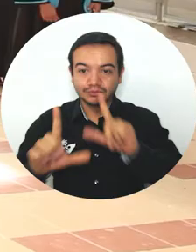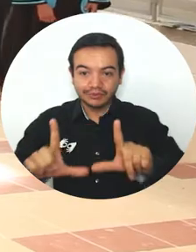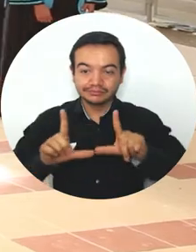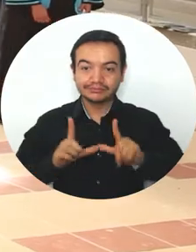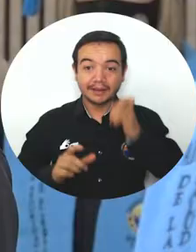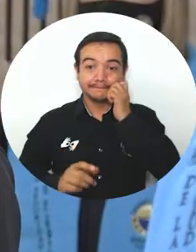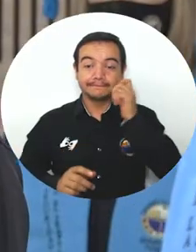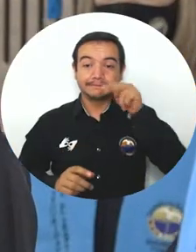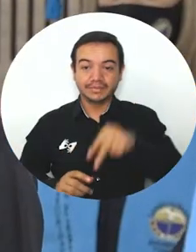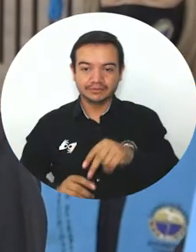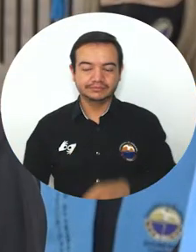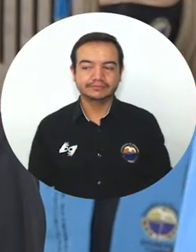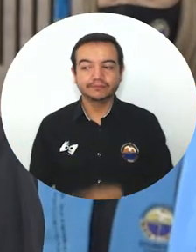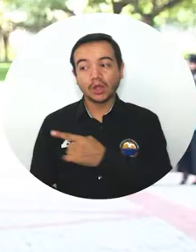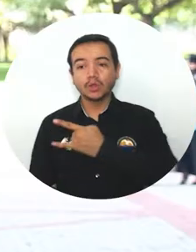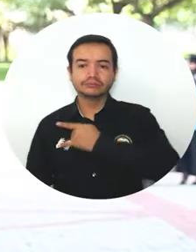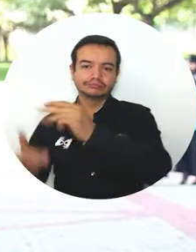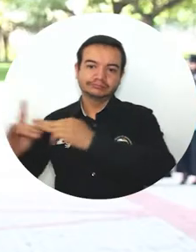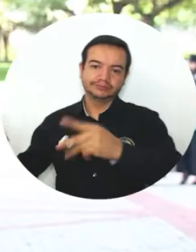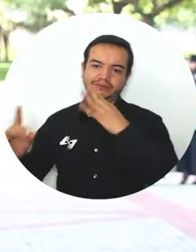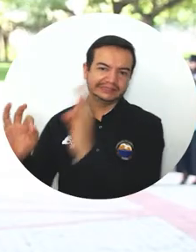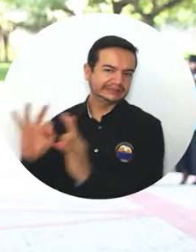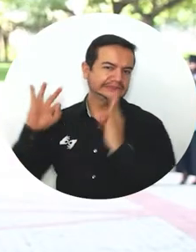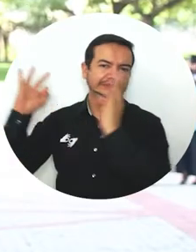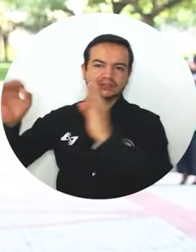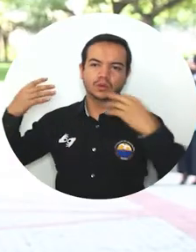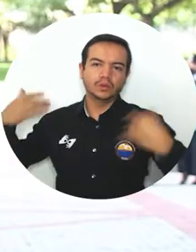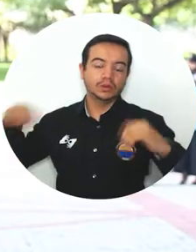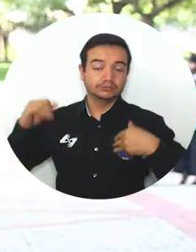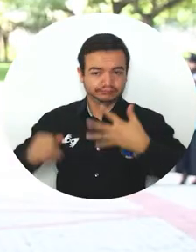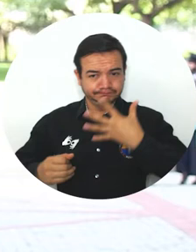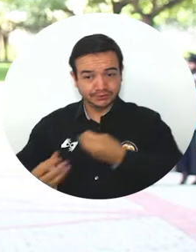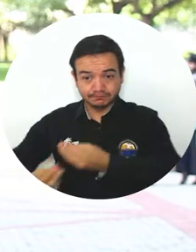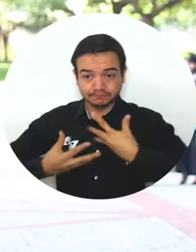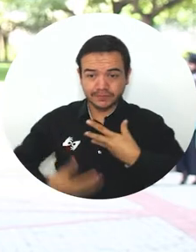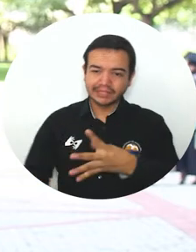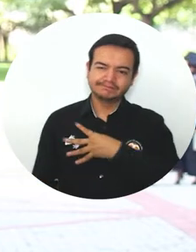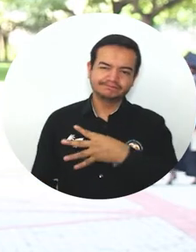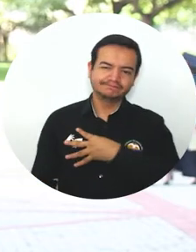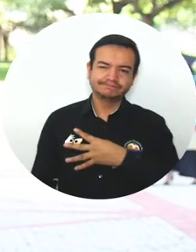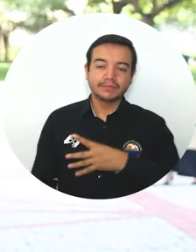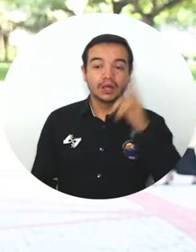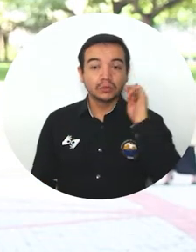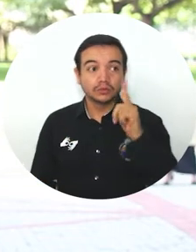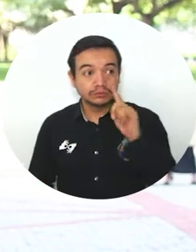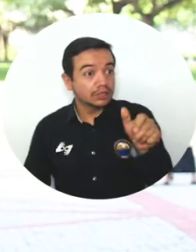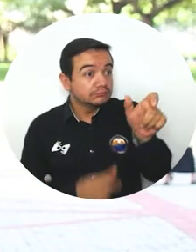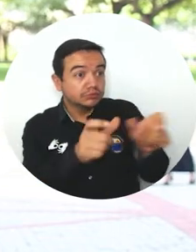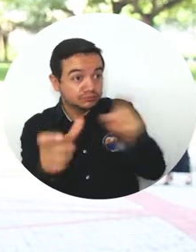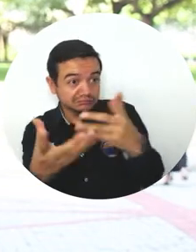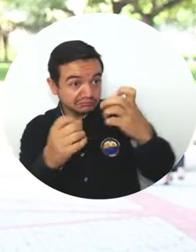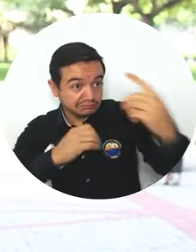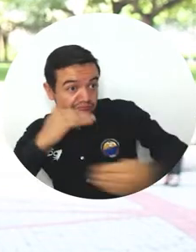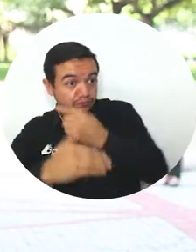es una universidad de altísima calidad. Súper contento, la verdad que en la medida que mis otros compañeros tengan la posibilidad de ingresar a